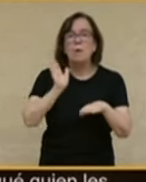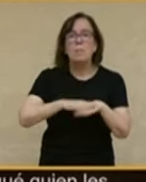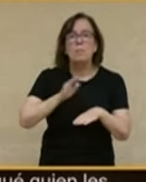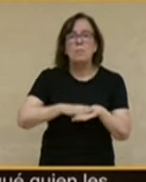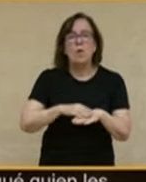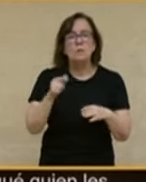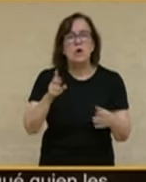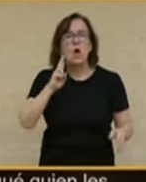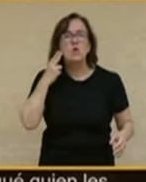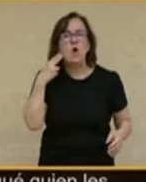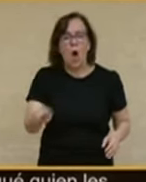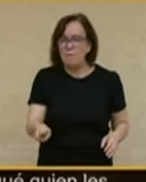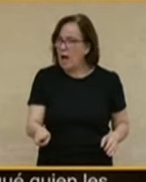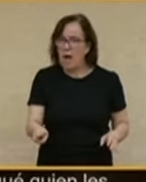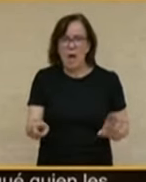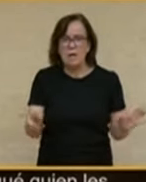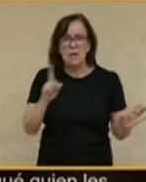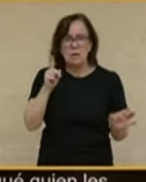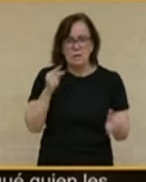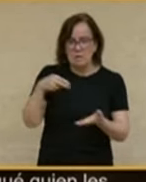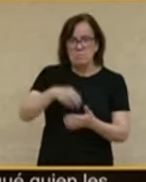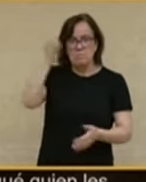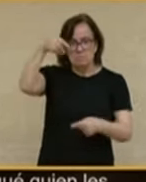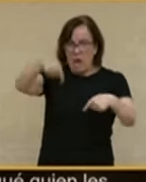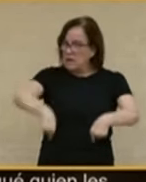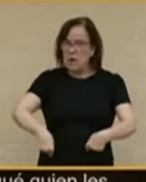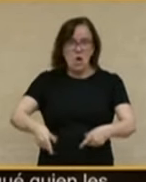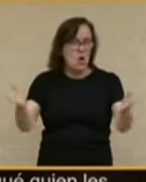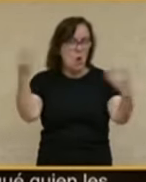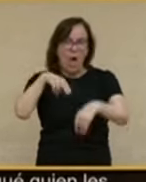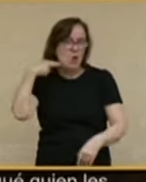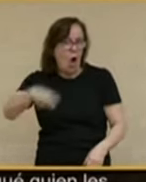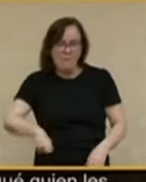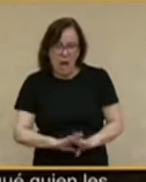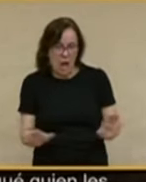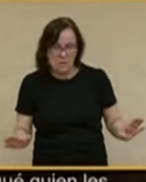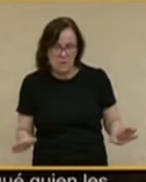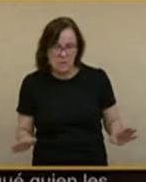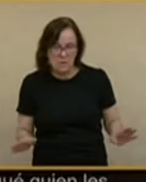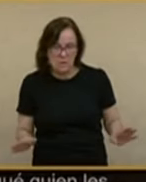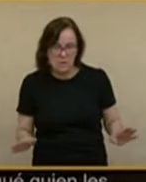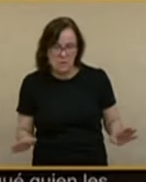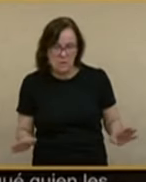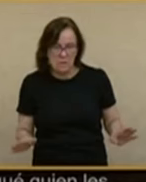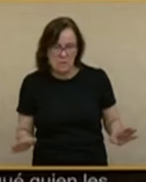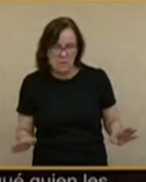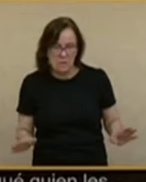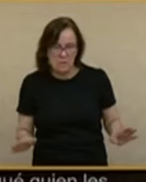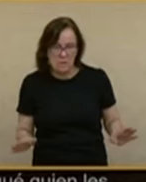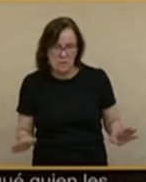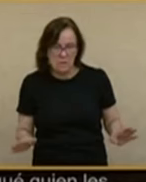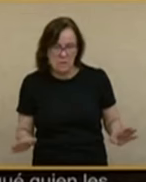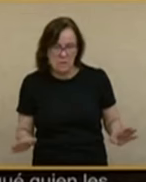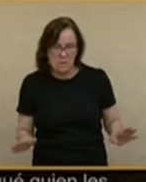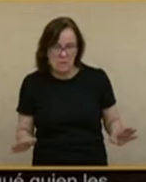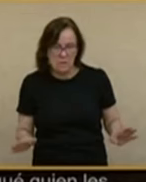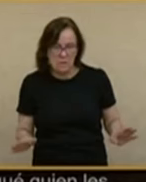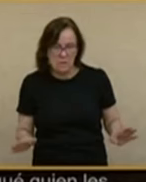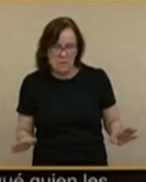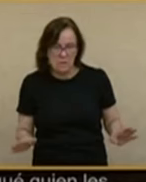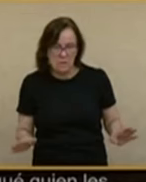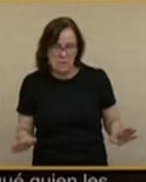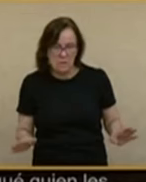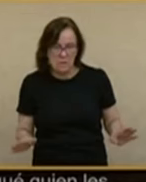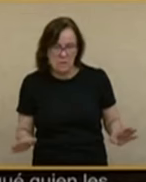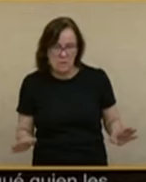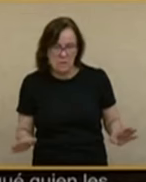es tan cobarde que ni siquiera comparece hoy aquí. Señorías. Ya no es solo Milei que habla de cobarde